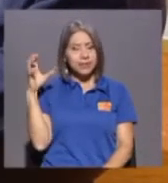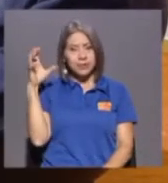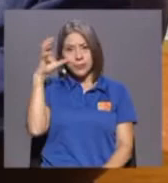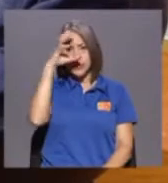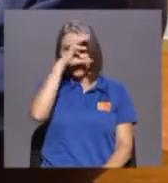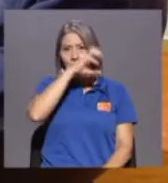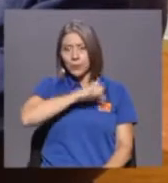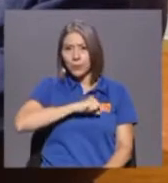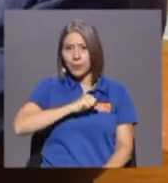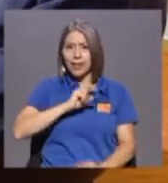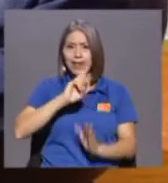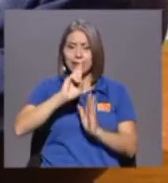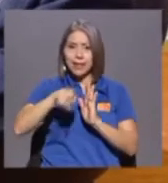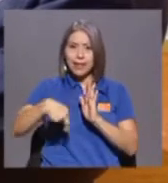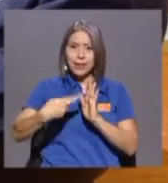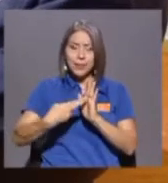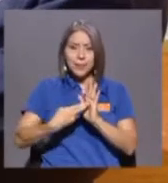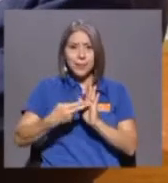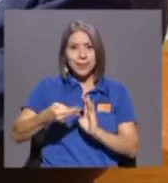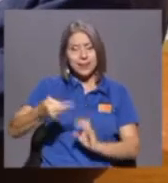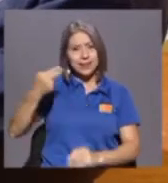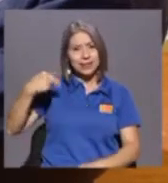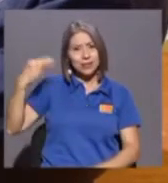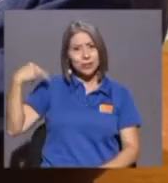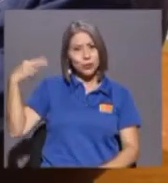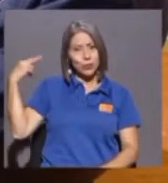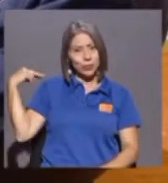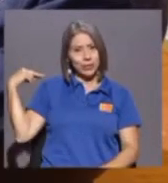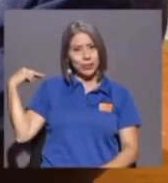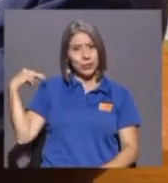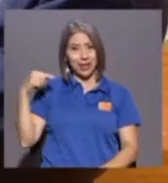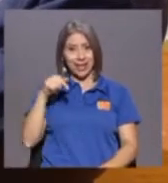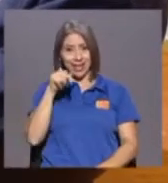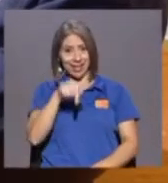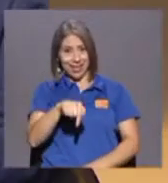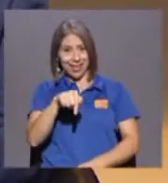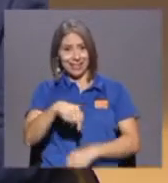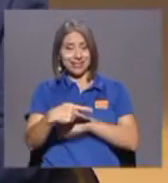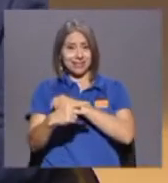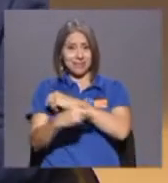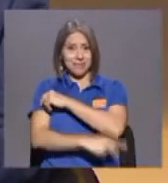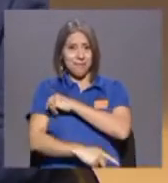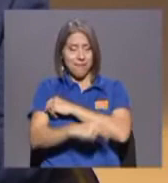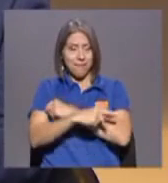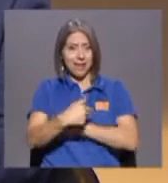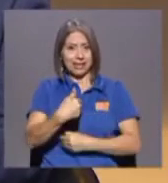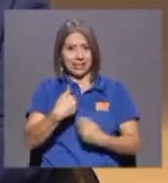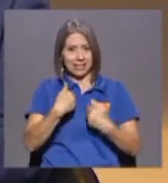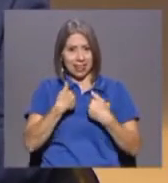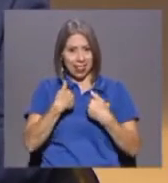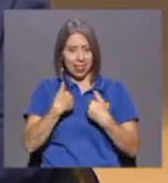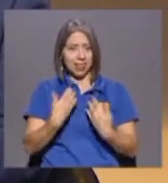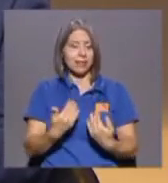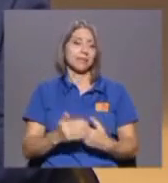del papel histórico que ese país tiene.